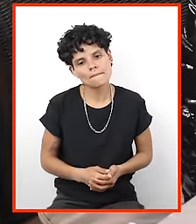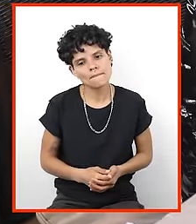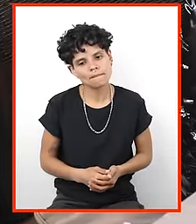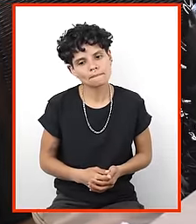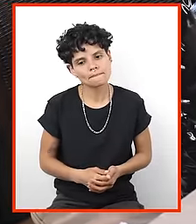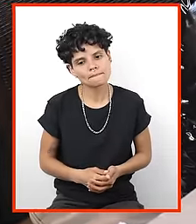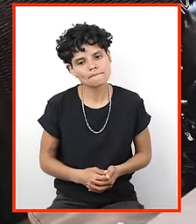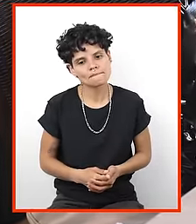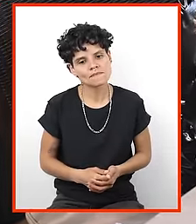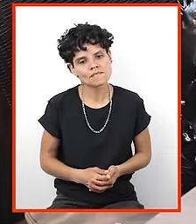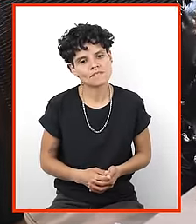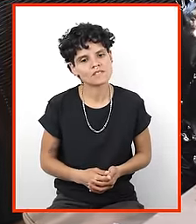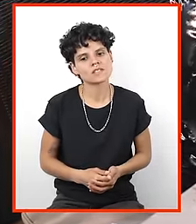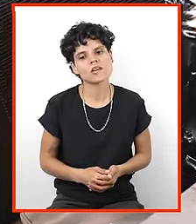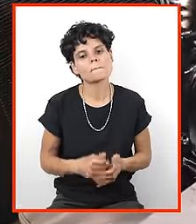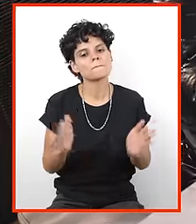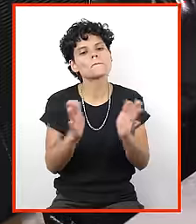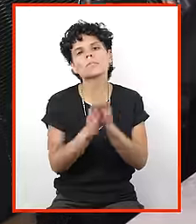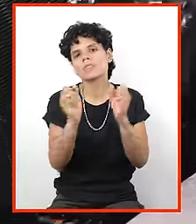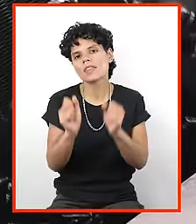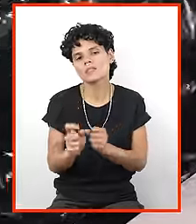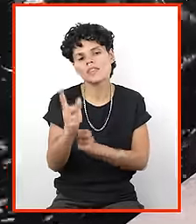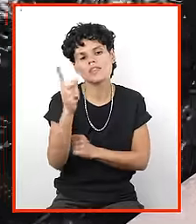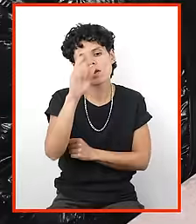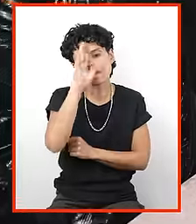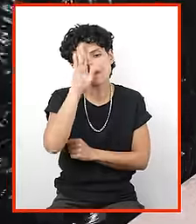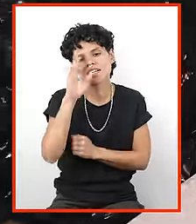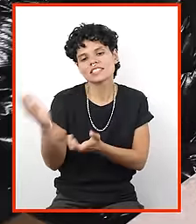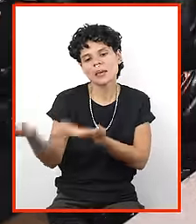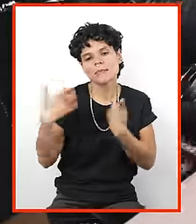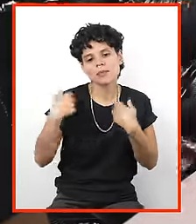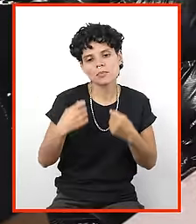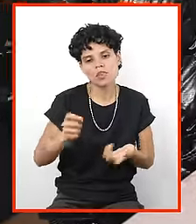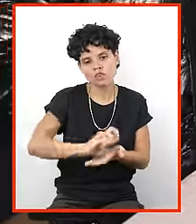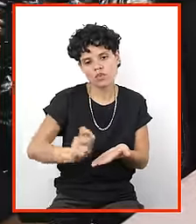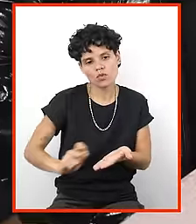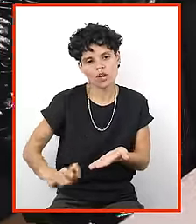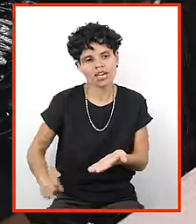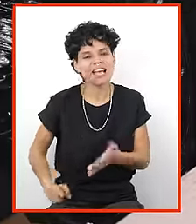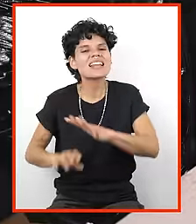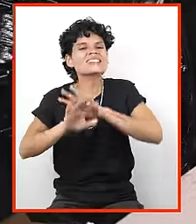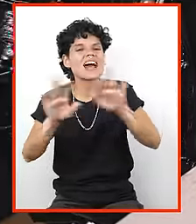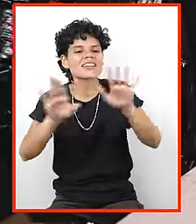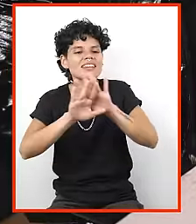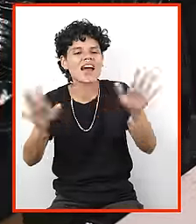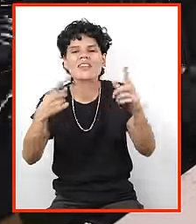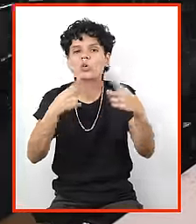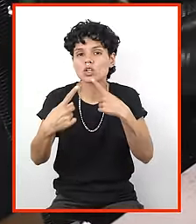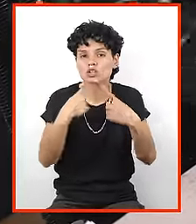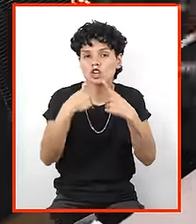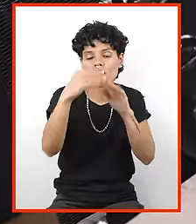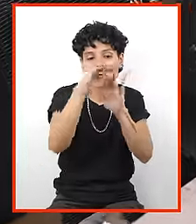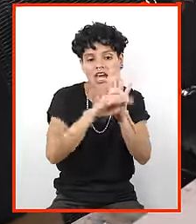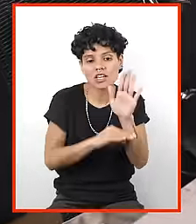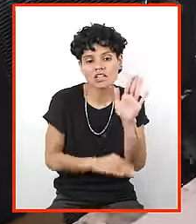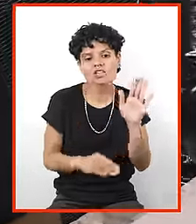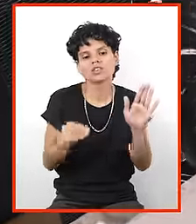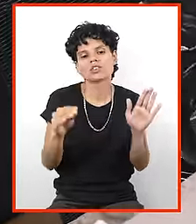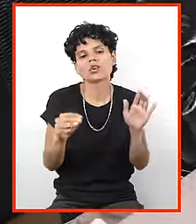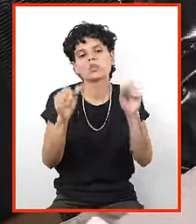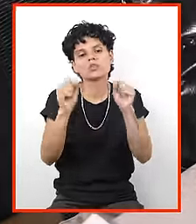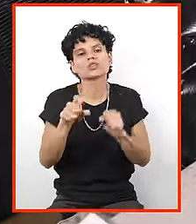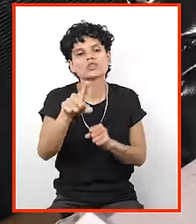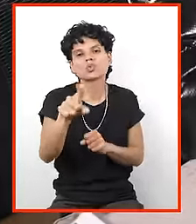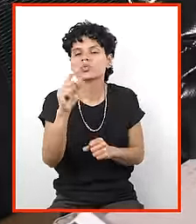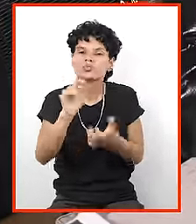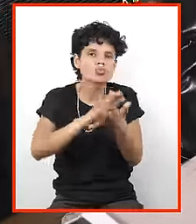poner? Ya, vale. Nadie del mundo mundial que ha hecho los cuestionarios de acá puso más talentos ocultos